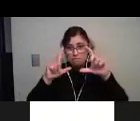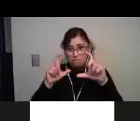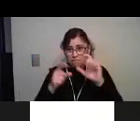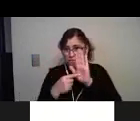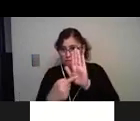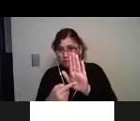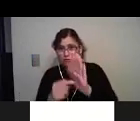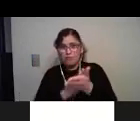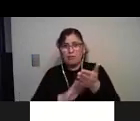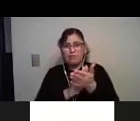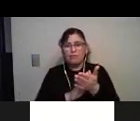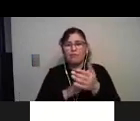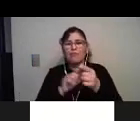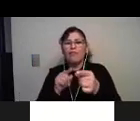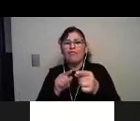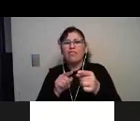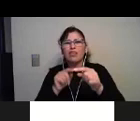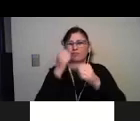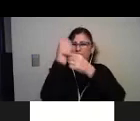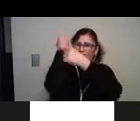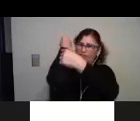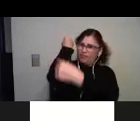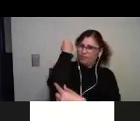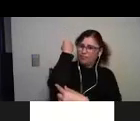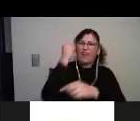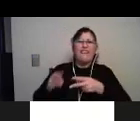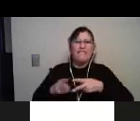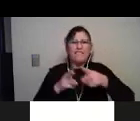está conformada el axón ya por vías sensitivas y motoras.